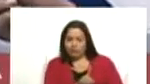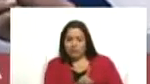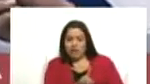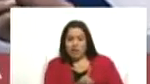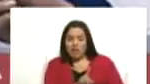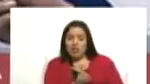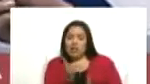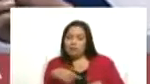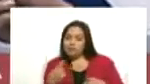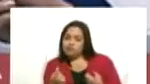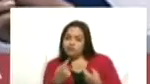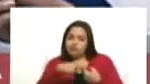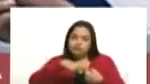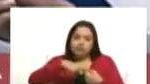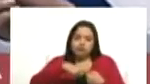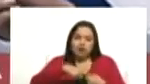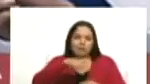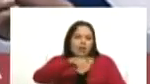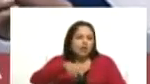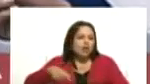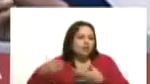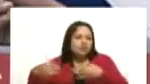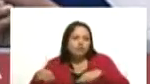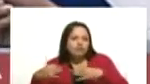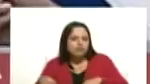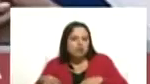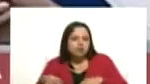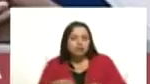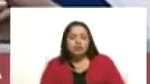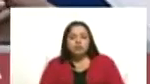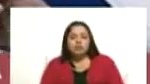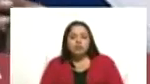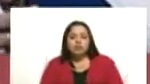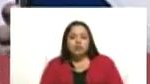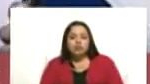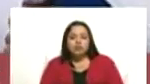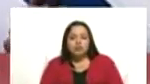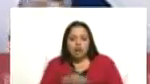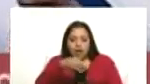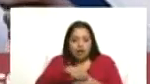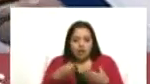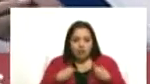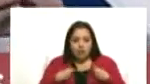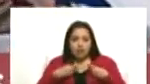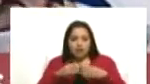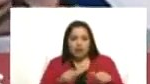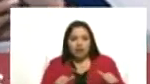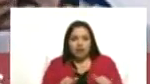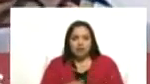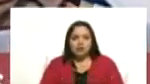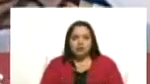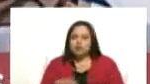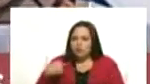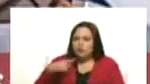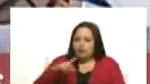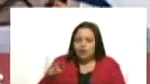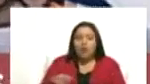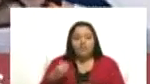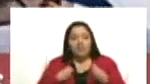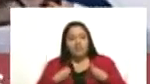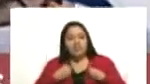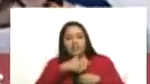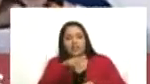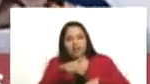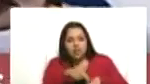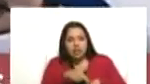también hay civiles involucrados, incluso viviendo en territorio fiscal, nacional. Justamente le iba a preguntar. Viviendo en territorio nacional,